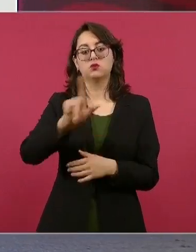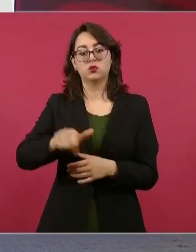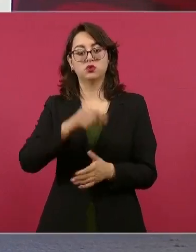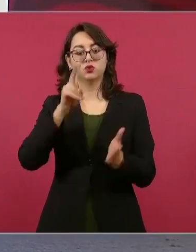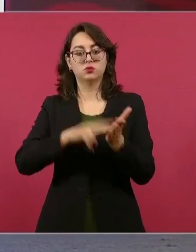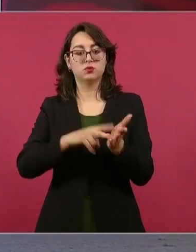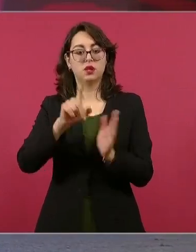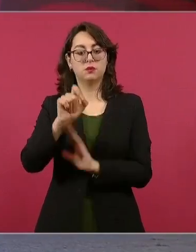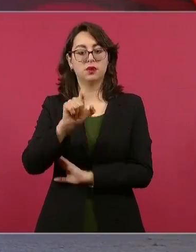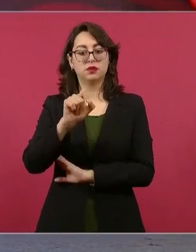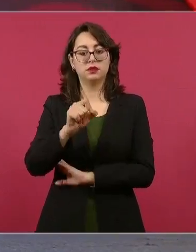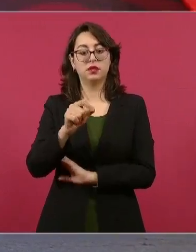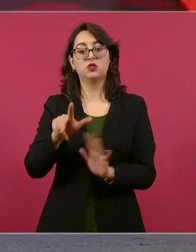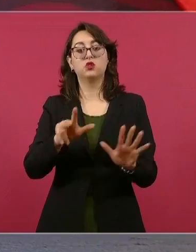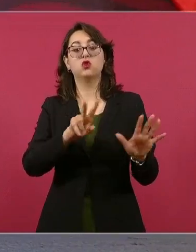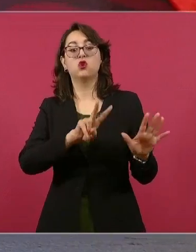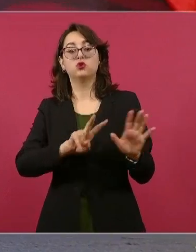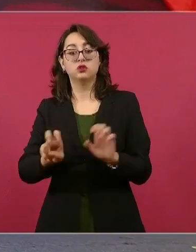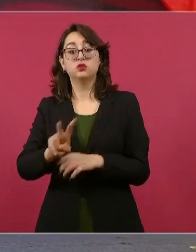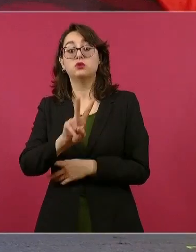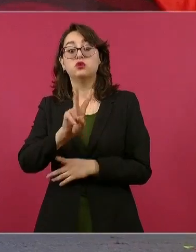en el 22,